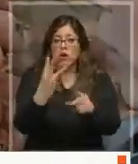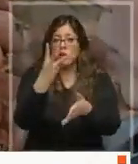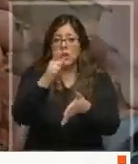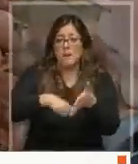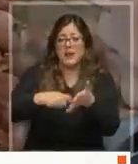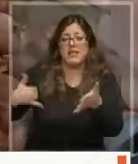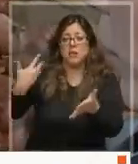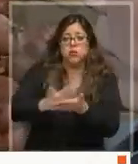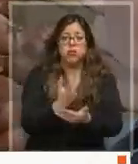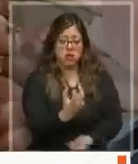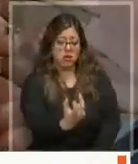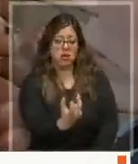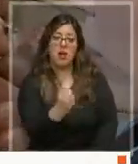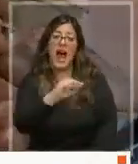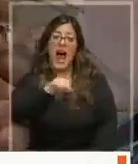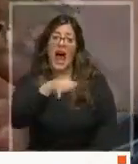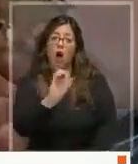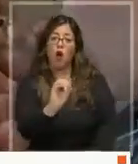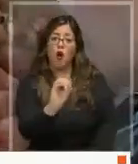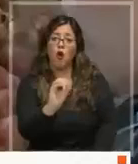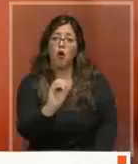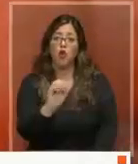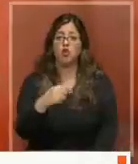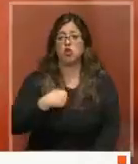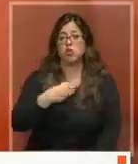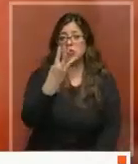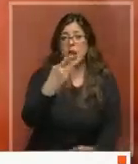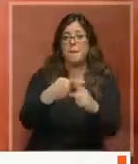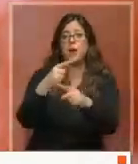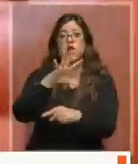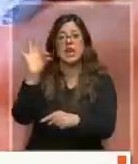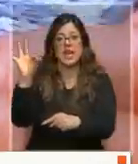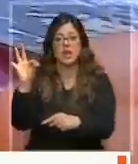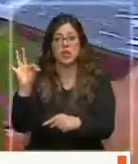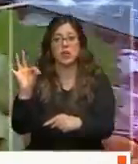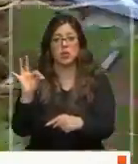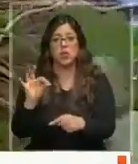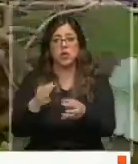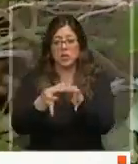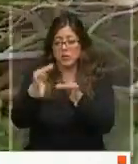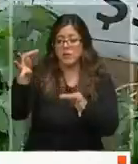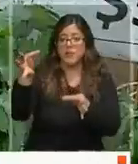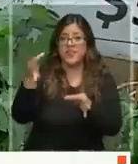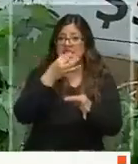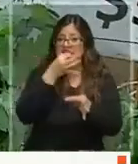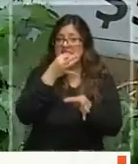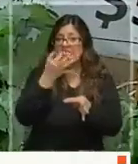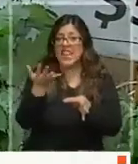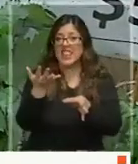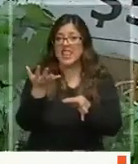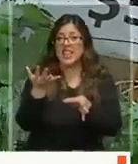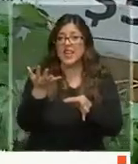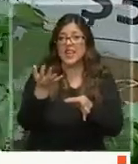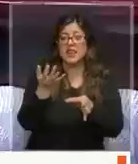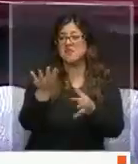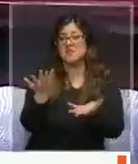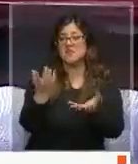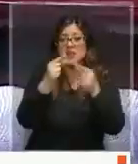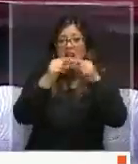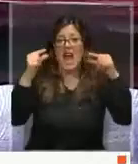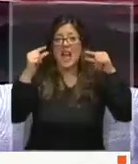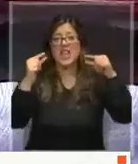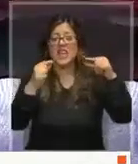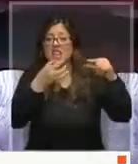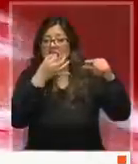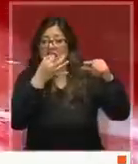ajo, por lo menos yo lo tengo 3 unidades por 500. Cilantro a 500, ají verde a 4.000 el kilo y la malla de ajo